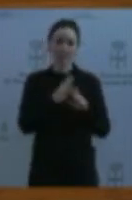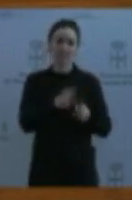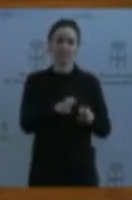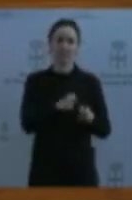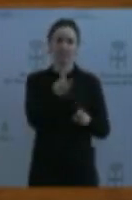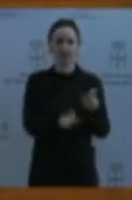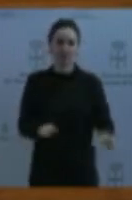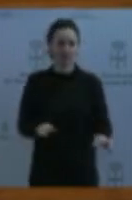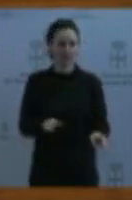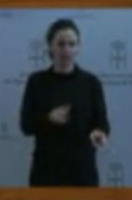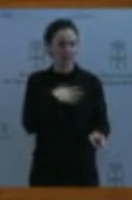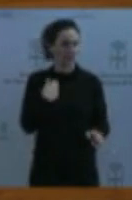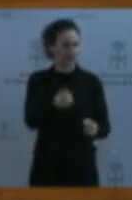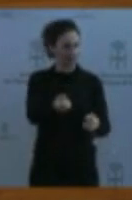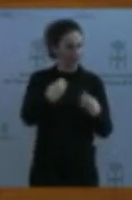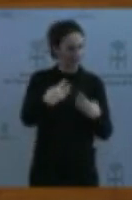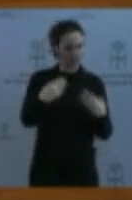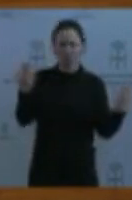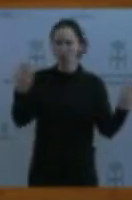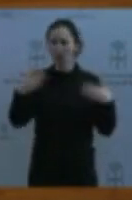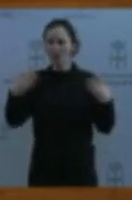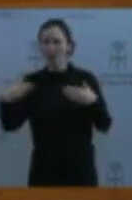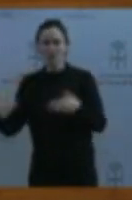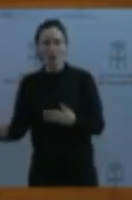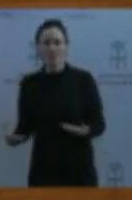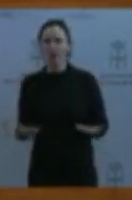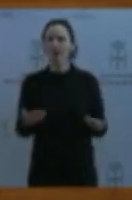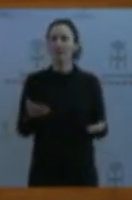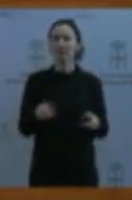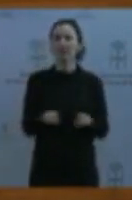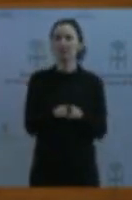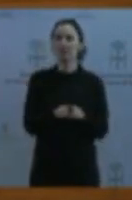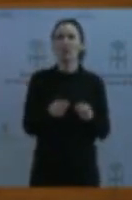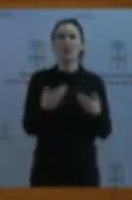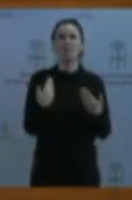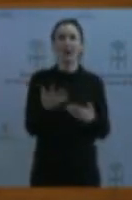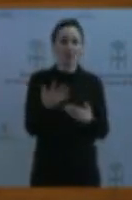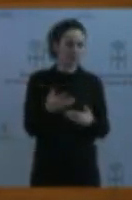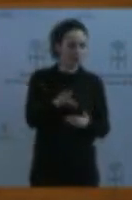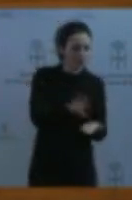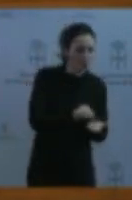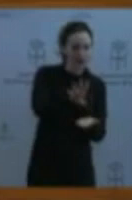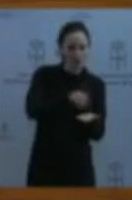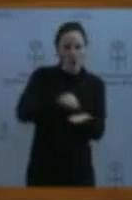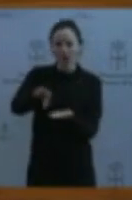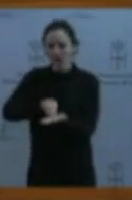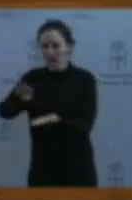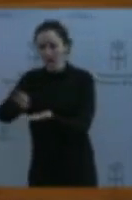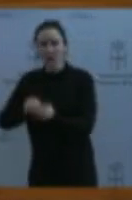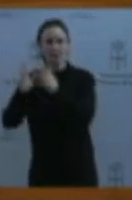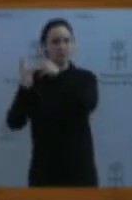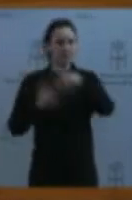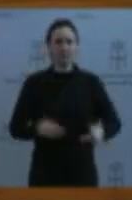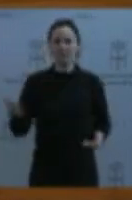tiene que recabar de manera casi amanuense porque no están centralizados los datos para poder hacer un seguimiento real de las personas en desempleo, para